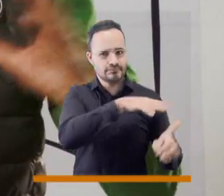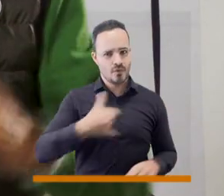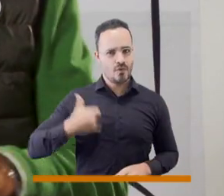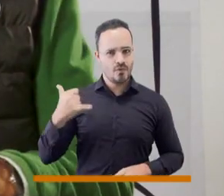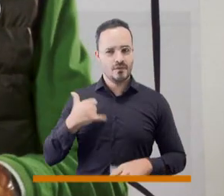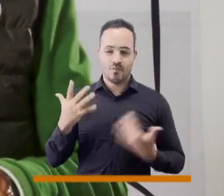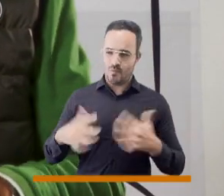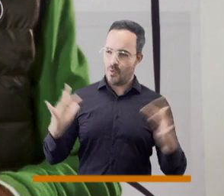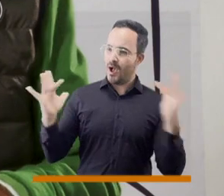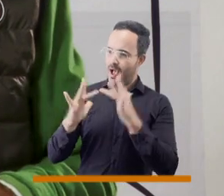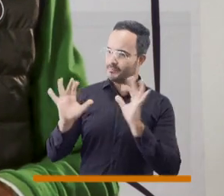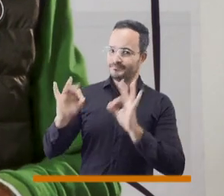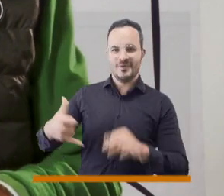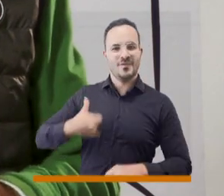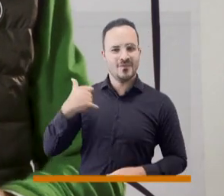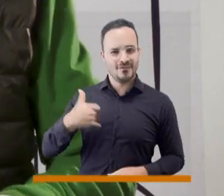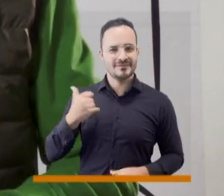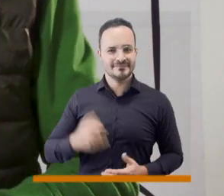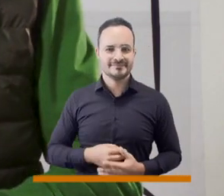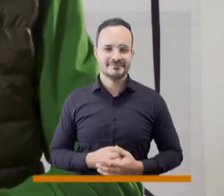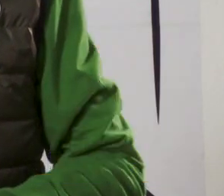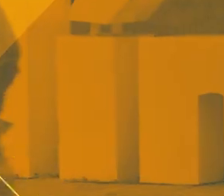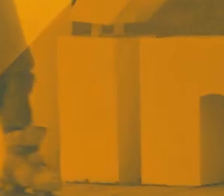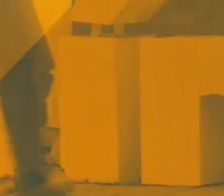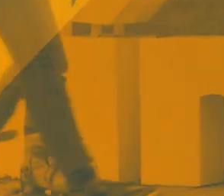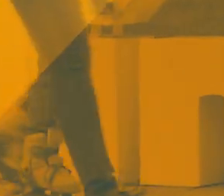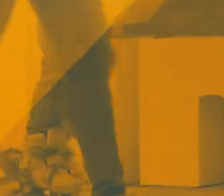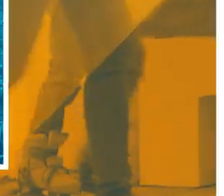en la participación política como debe ser desde la juventud.